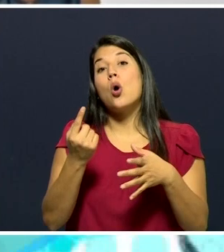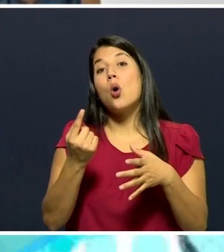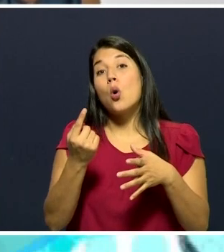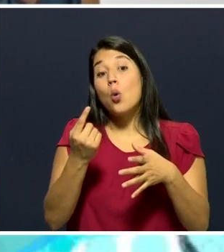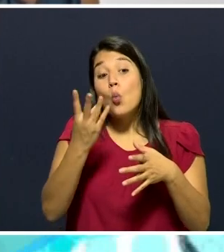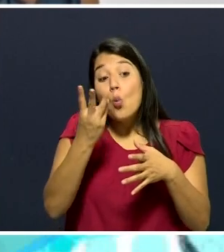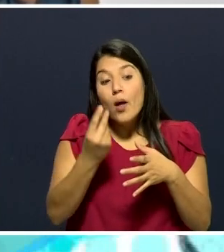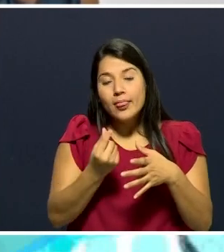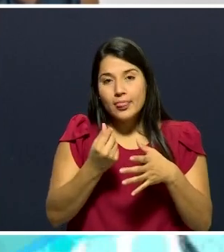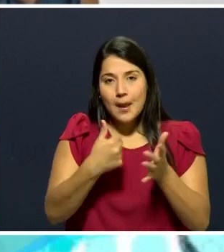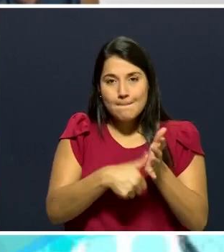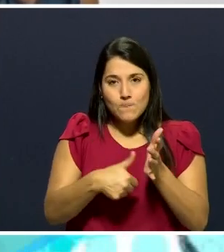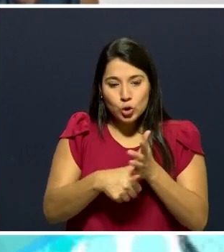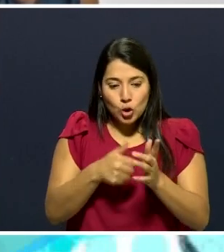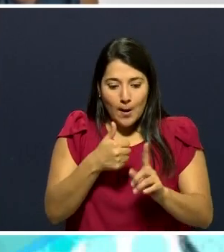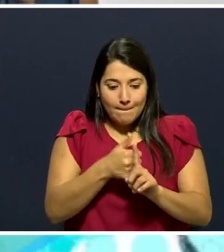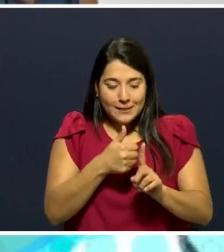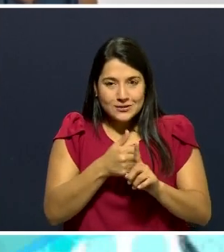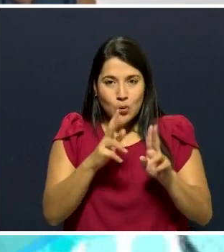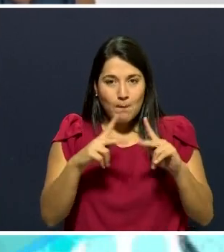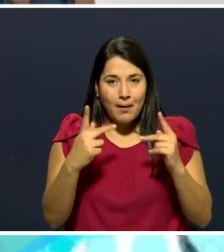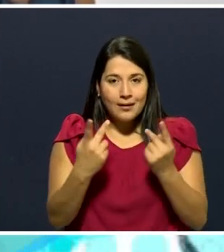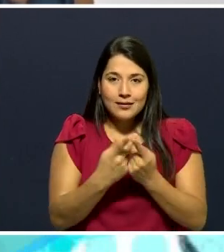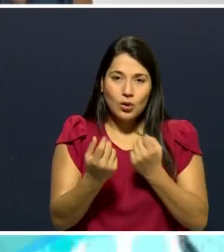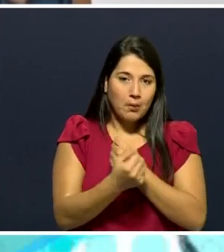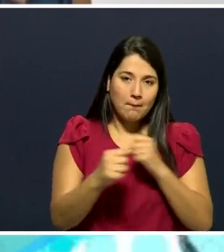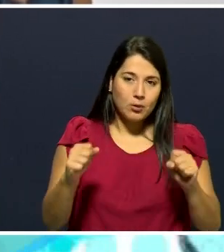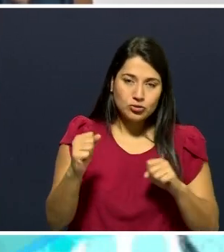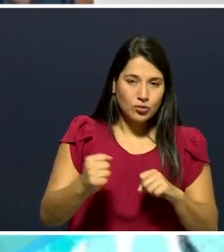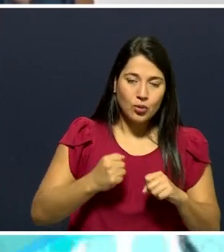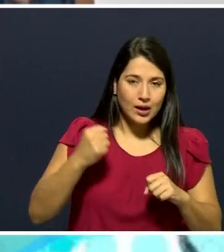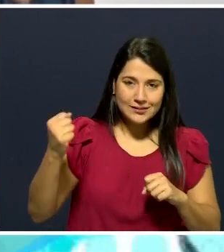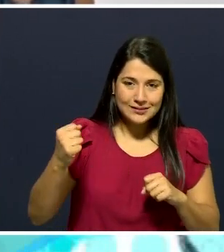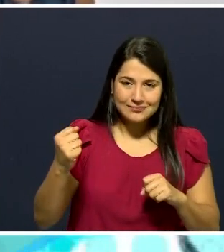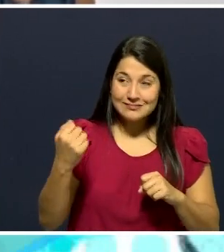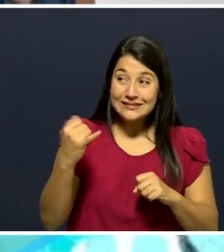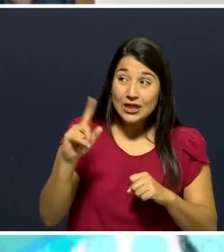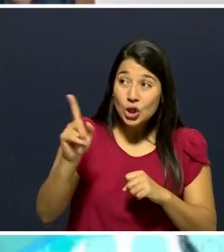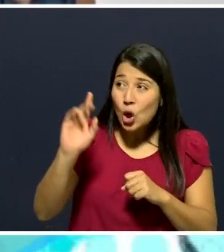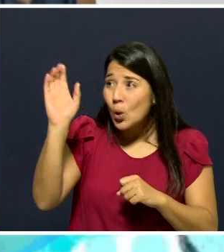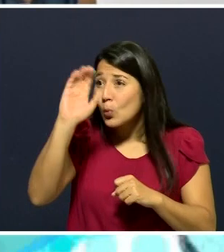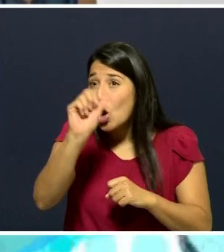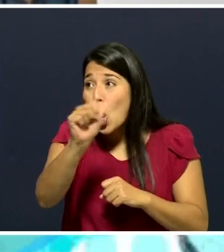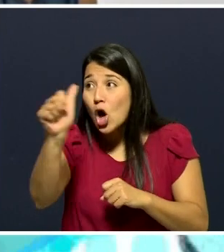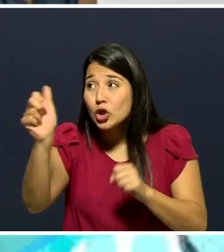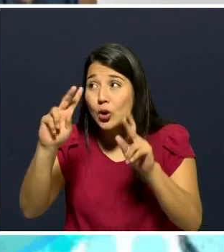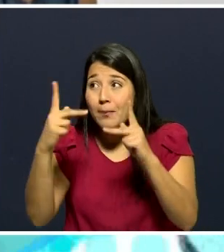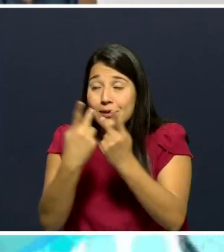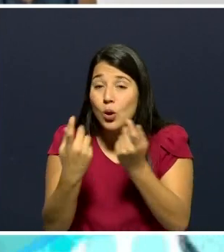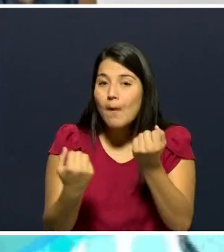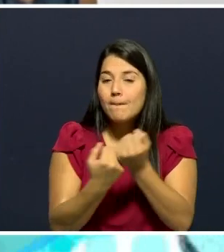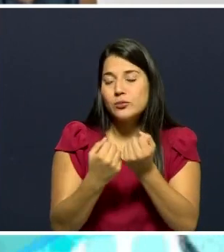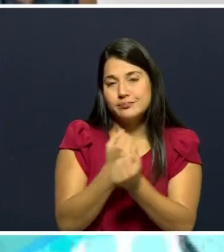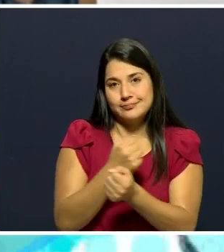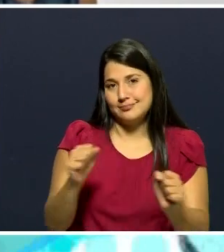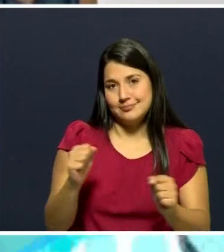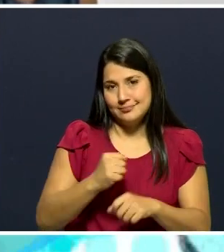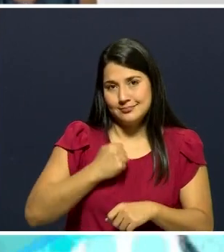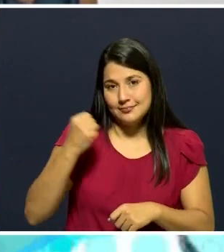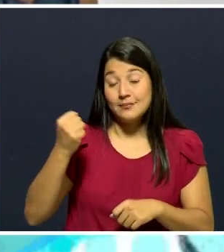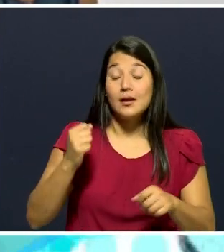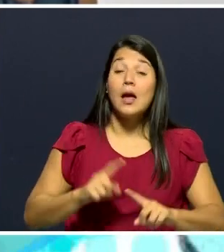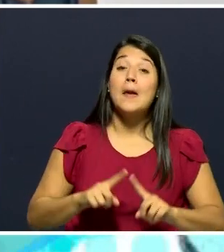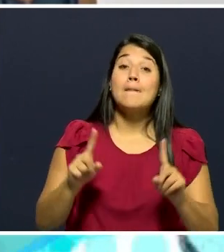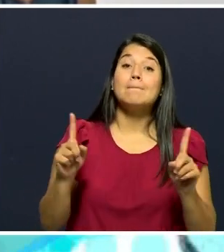es prácticamente imposible. Deja un bloqueo en el proceso negociador que no permite avanzar. Sin embargo, en